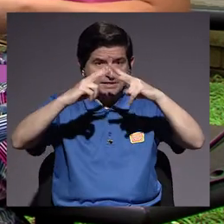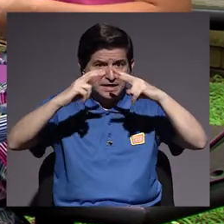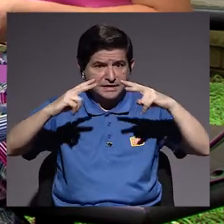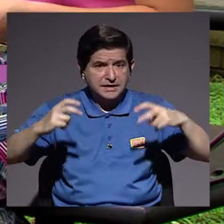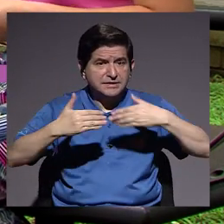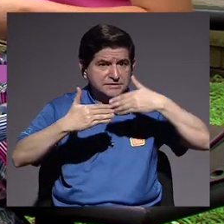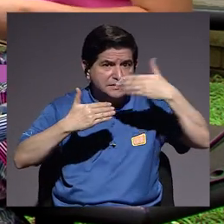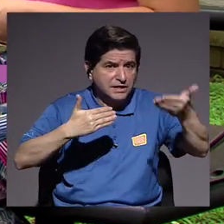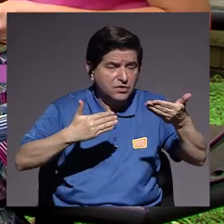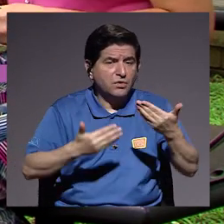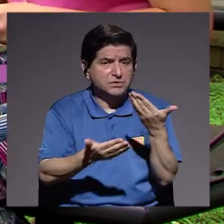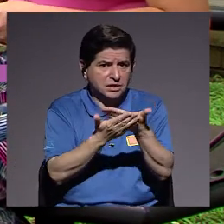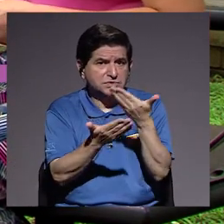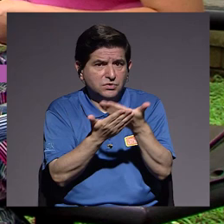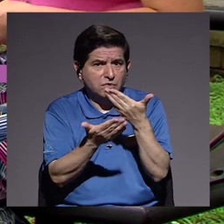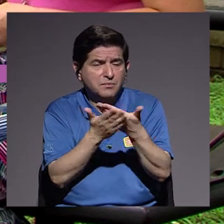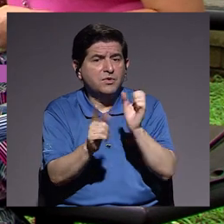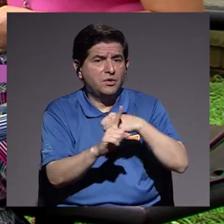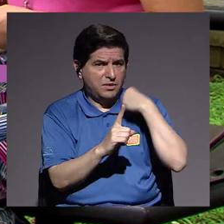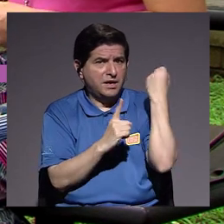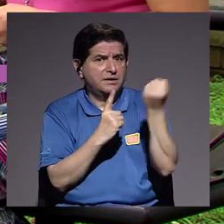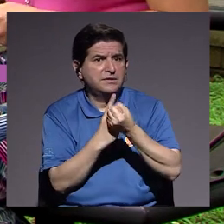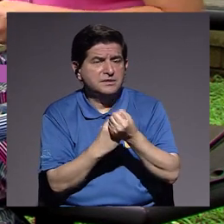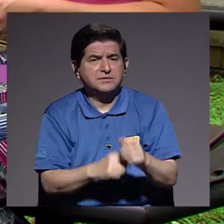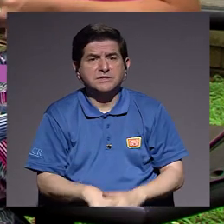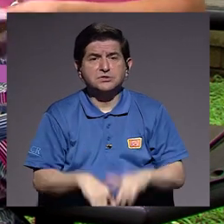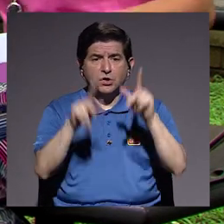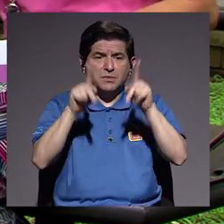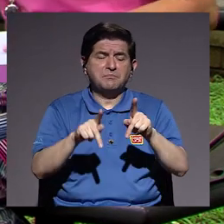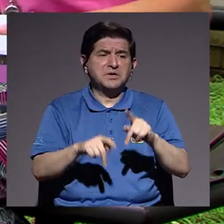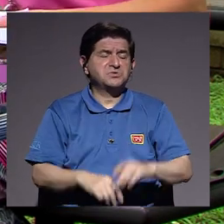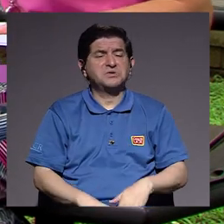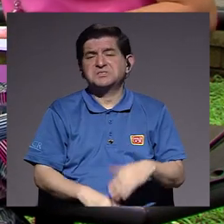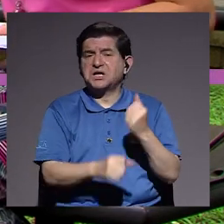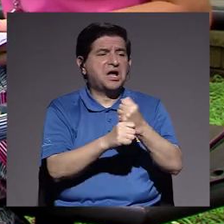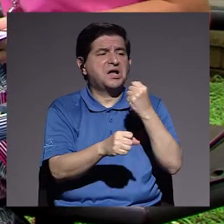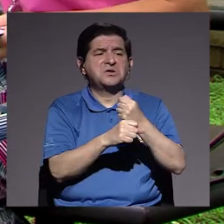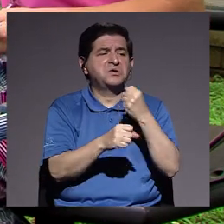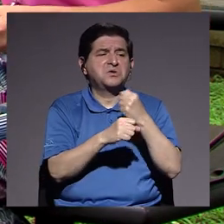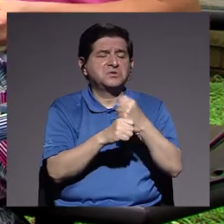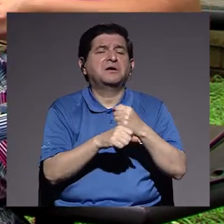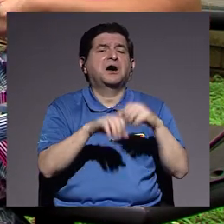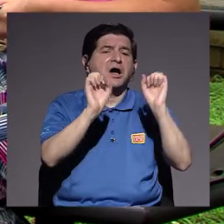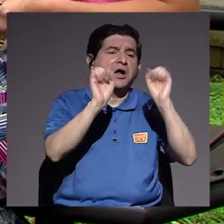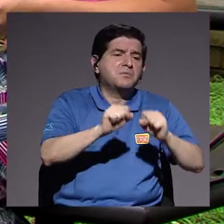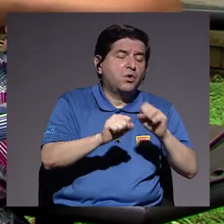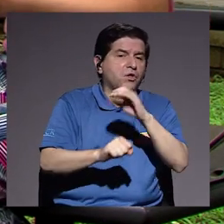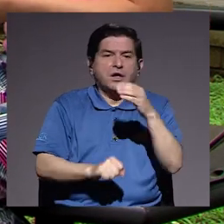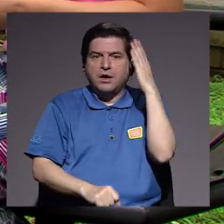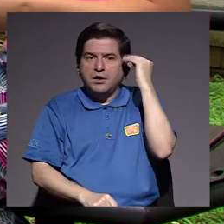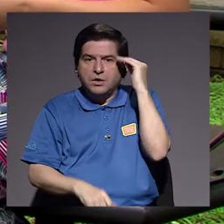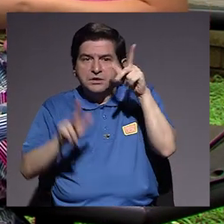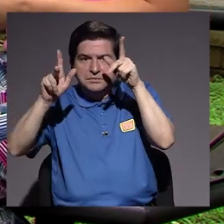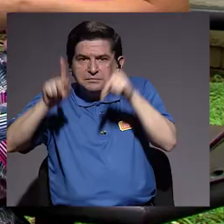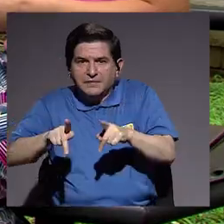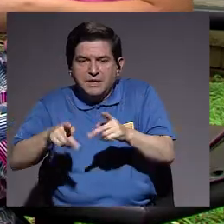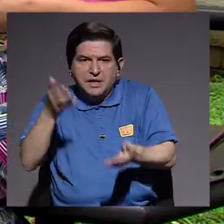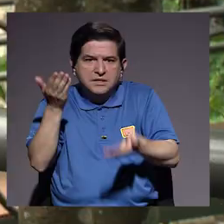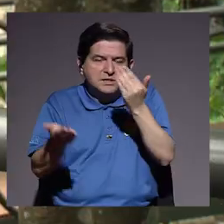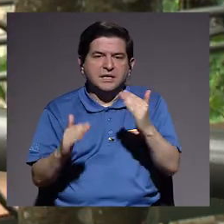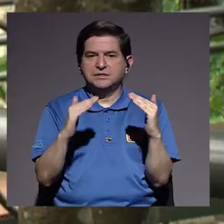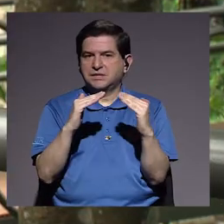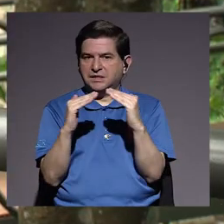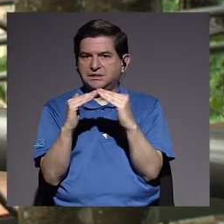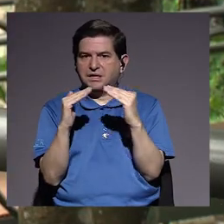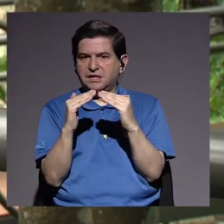Que es una de las cosas que ha evidenciado esta situación, ¿verdad? ¿Quiénes pueden dejar de trabajar? Exacto. O qué es lo que están viviendo las personas